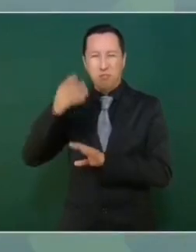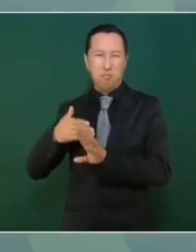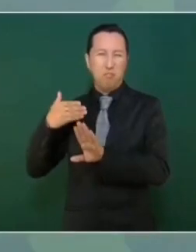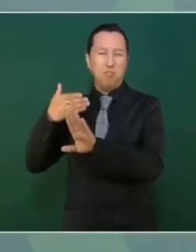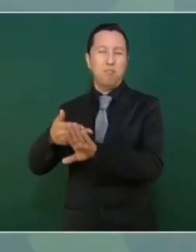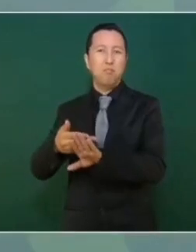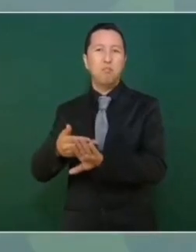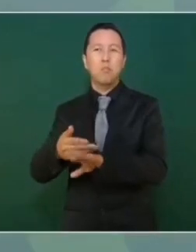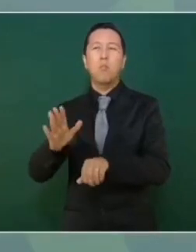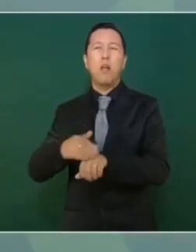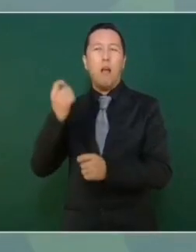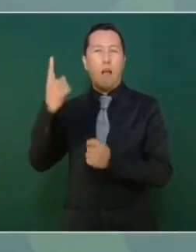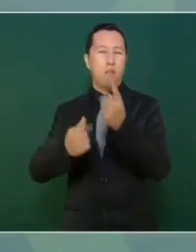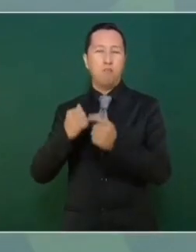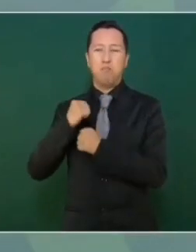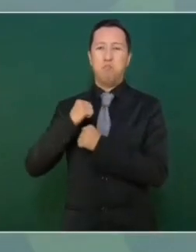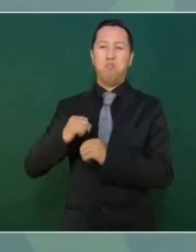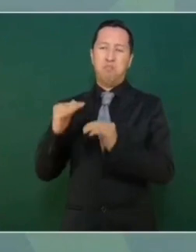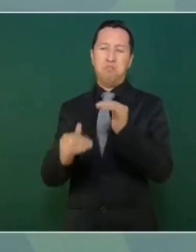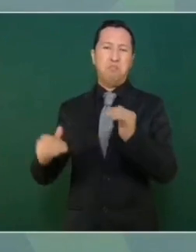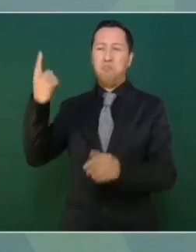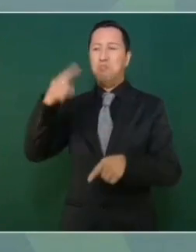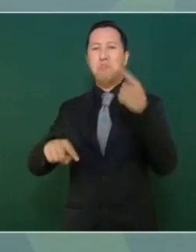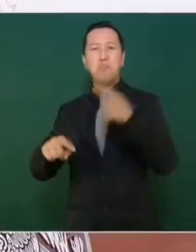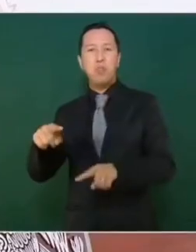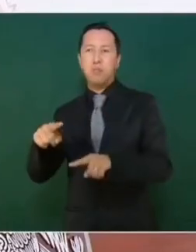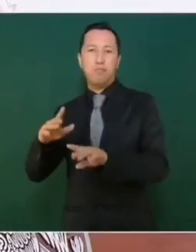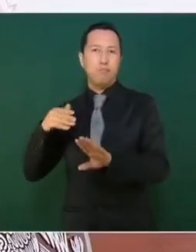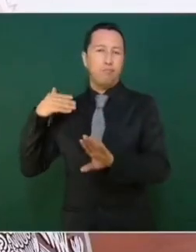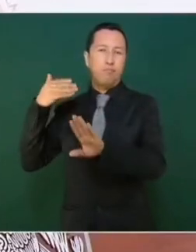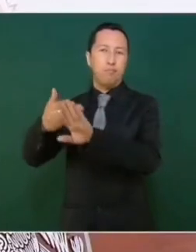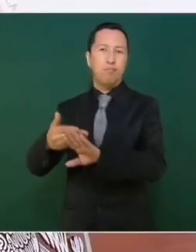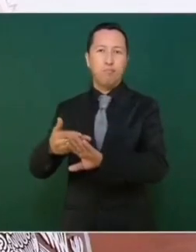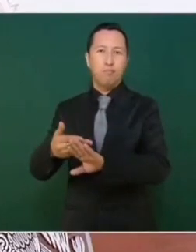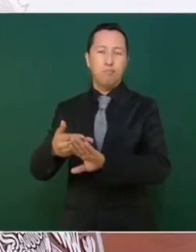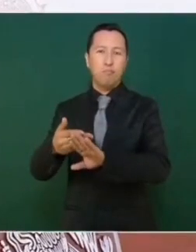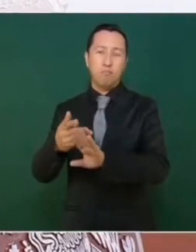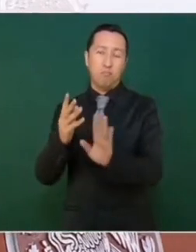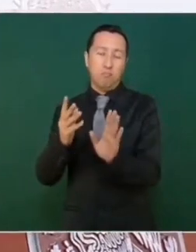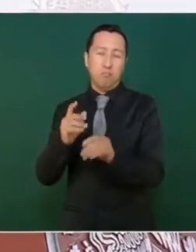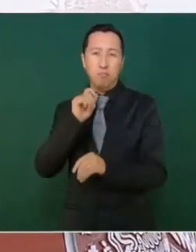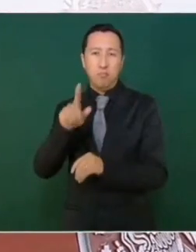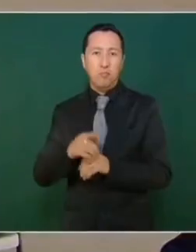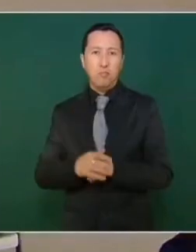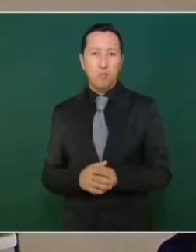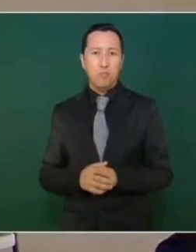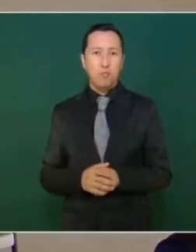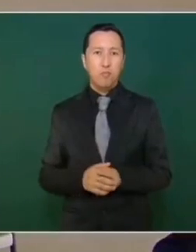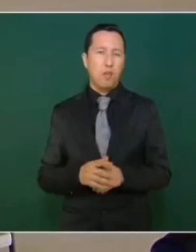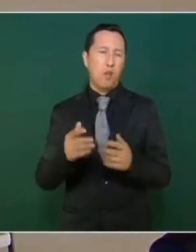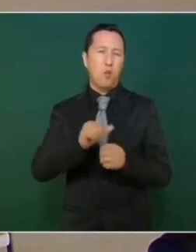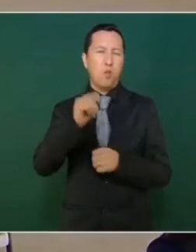los mandamás del Perú, que como los conservadores de México y